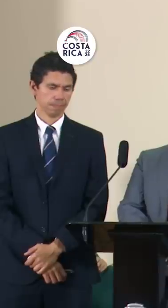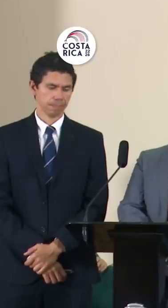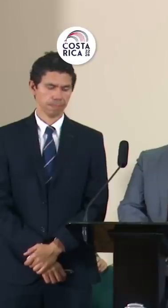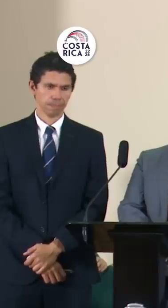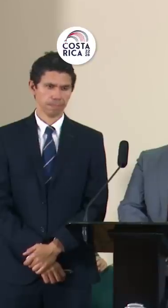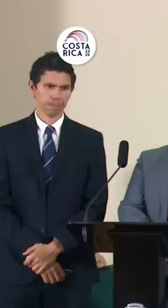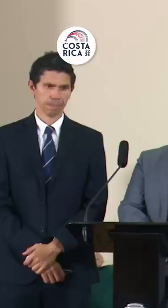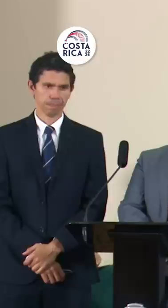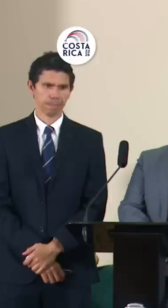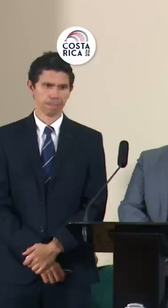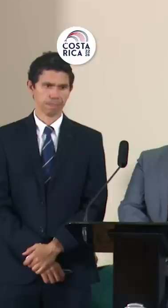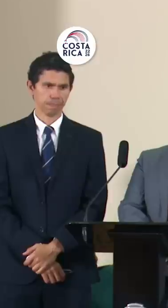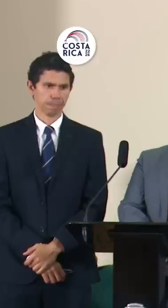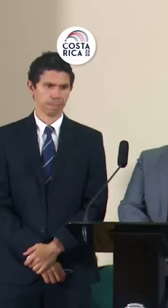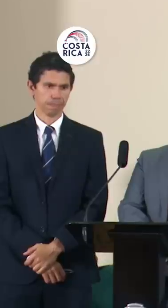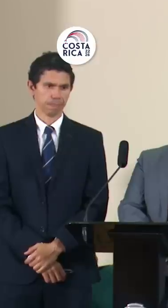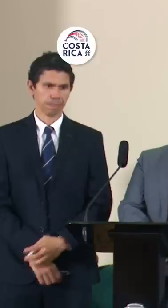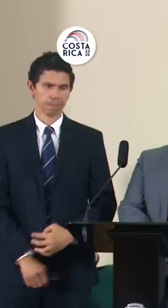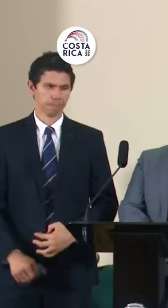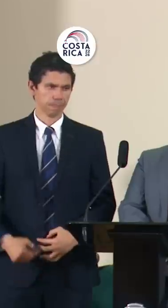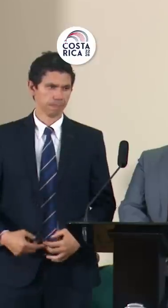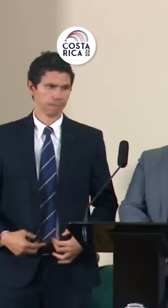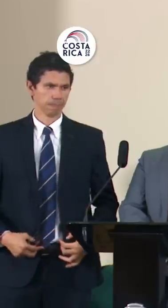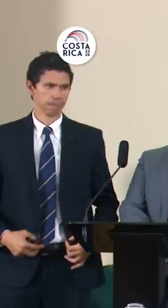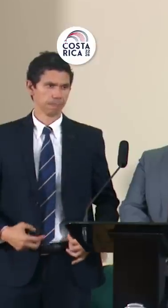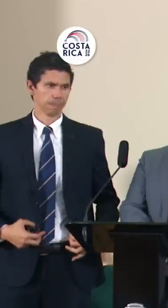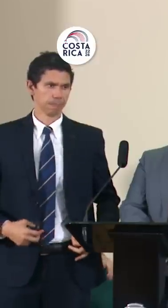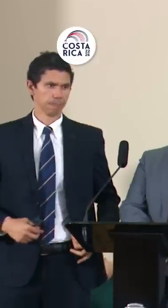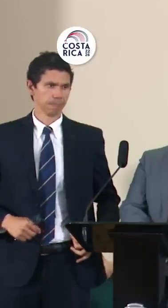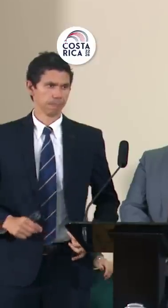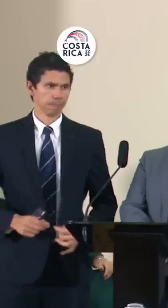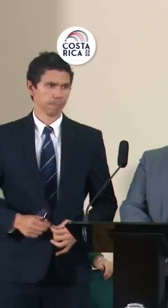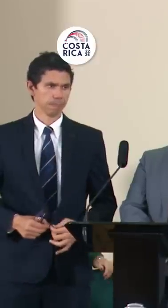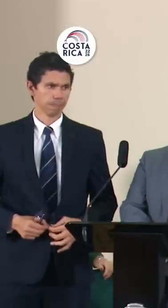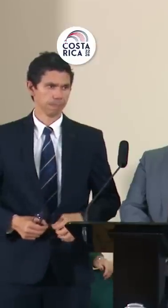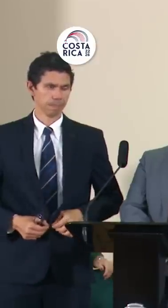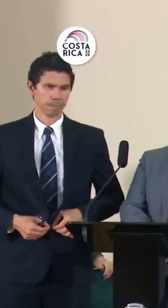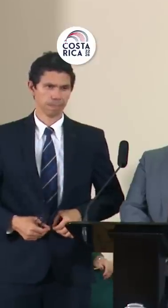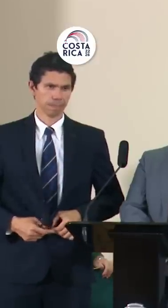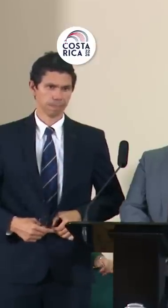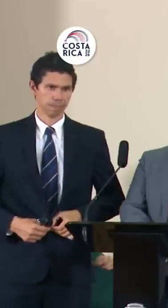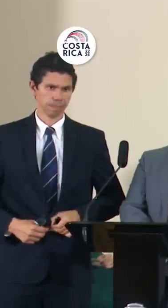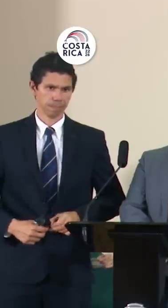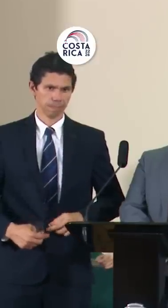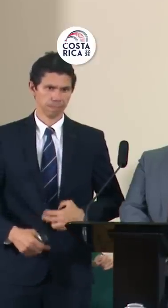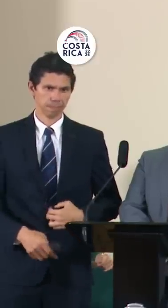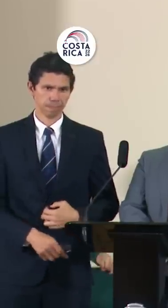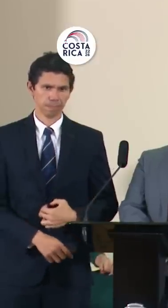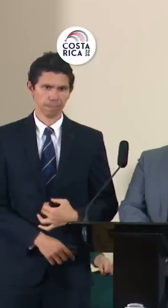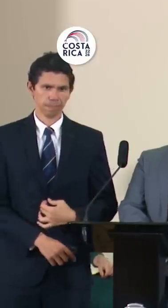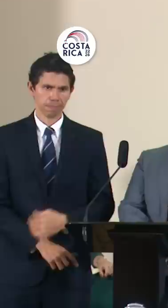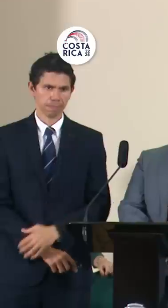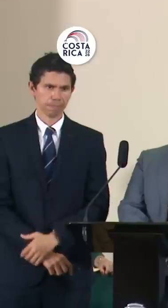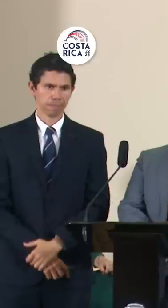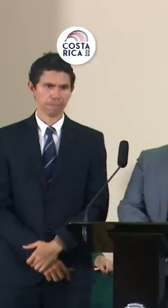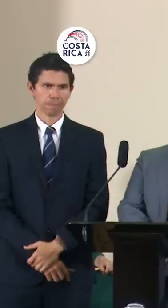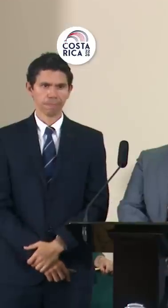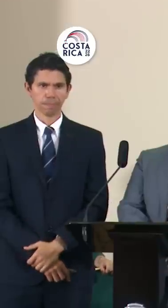o la ineptitud de cómo hemos administrado esa infraestructura por